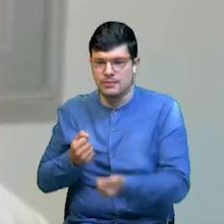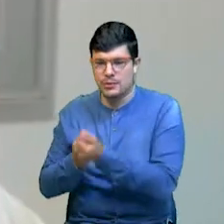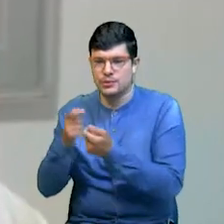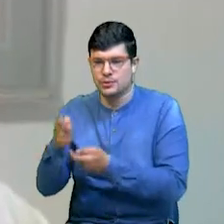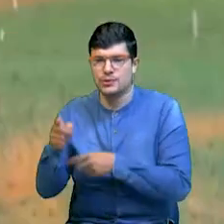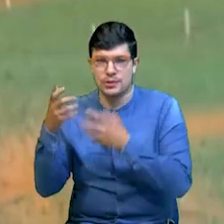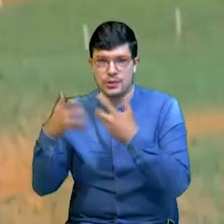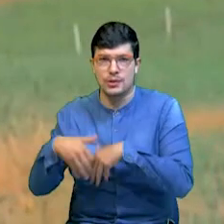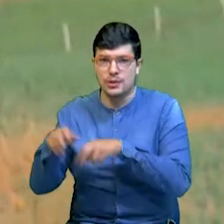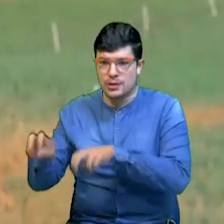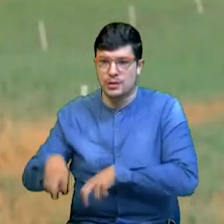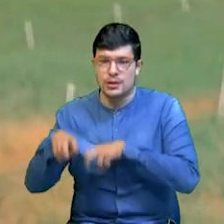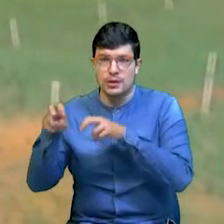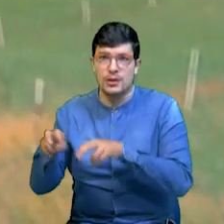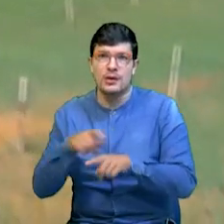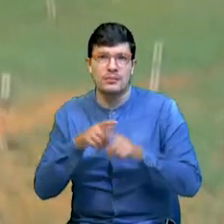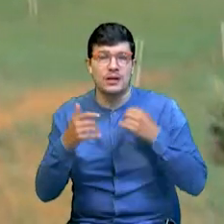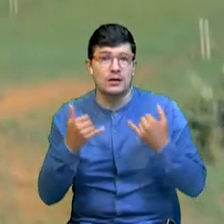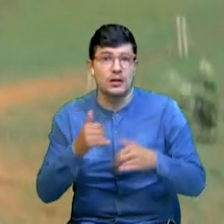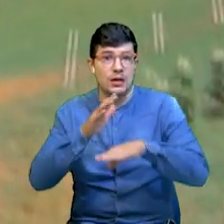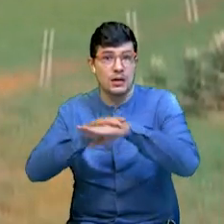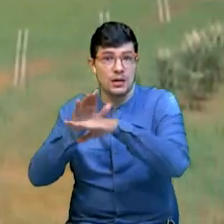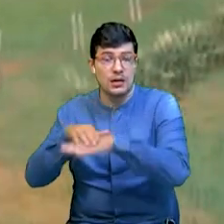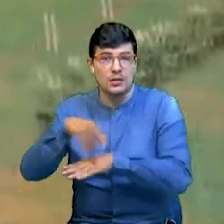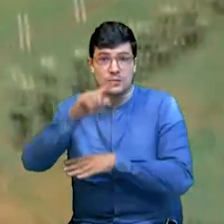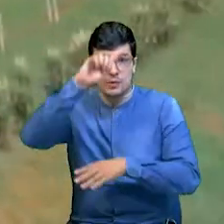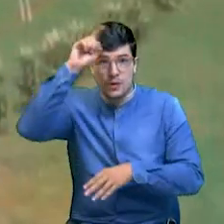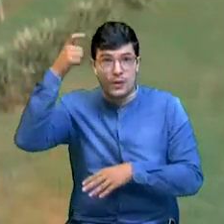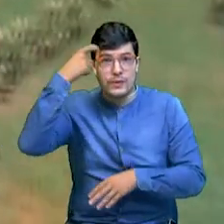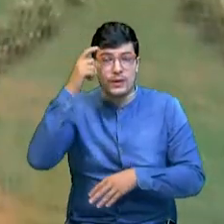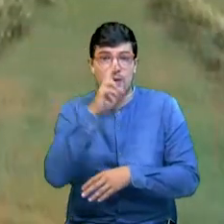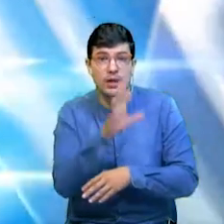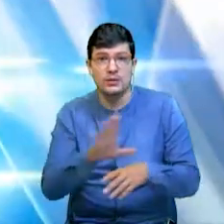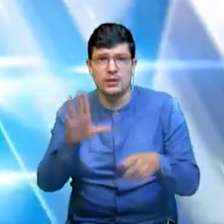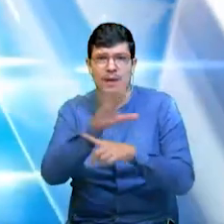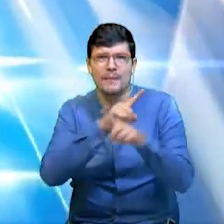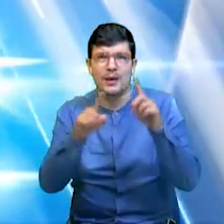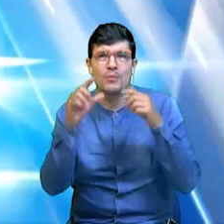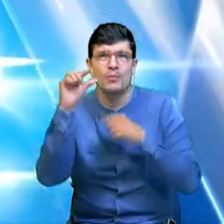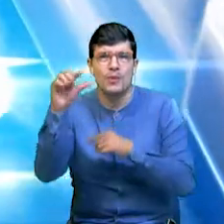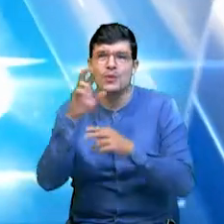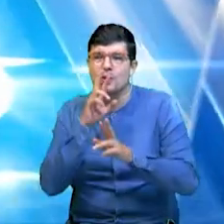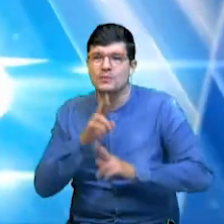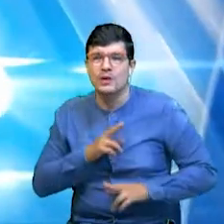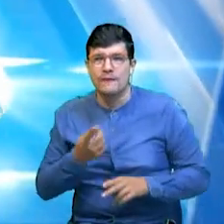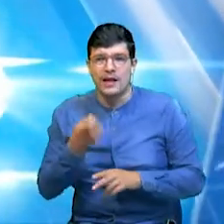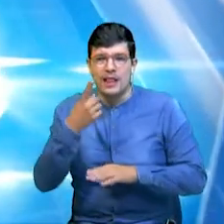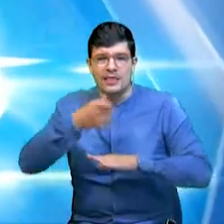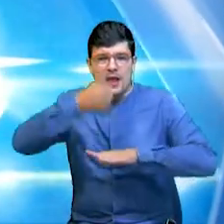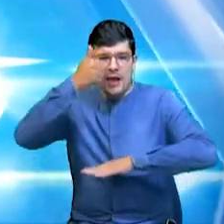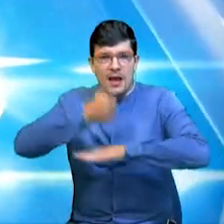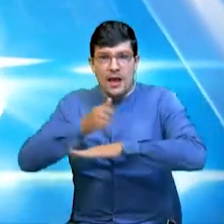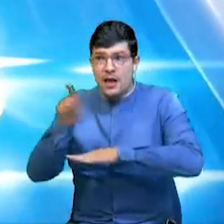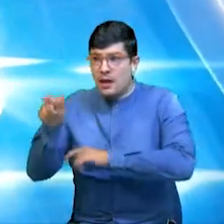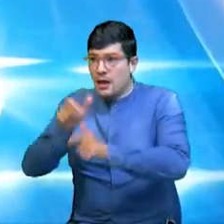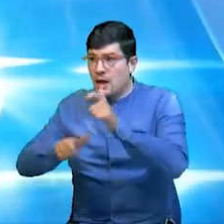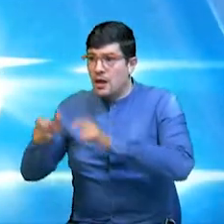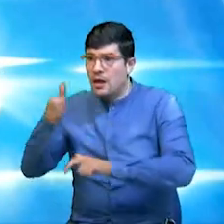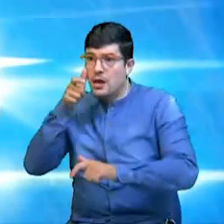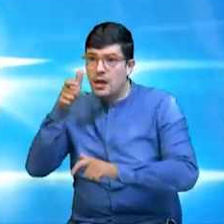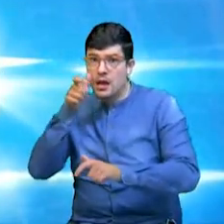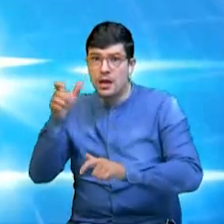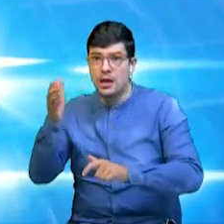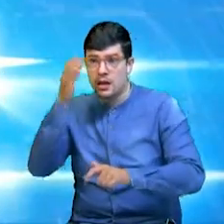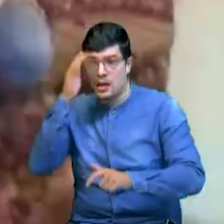de producción. Son varios los llamados que se han hecho al gobierno nacional, pero poca la respuesta en cuanto a la falta de autoridad en el ingreso del